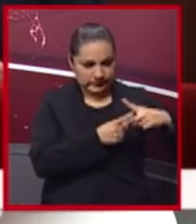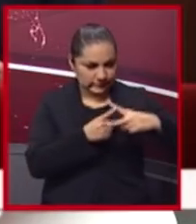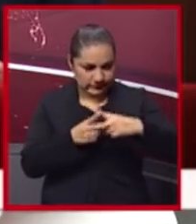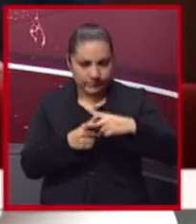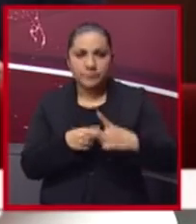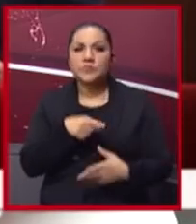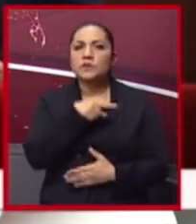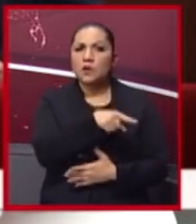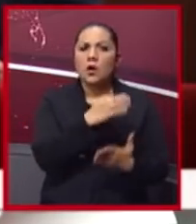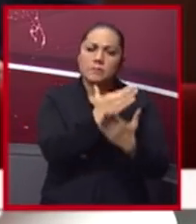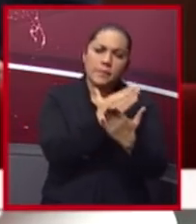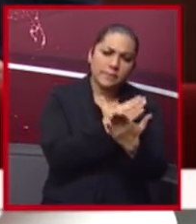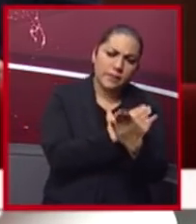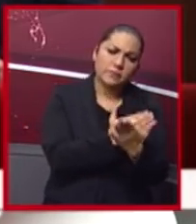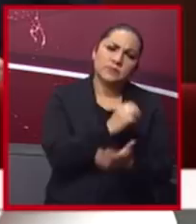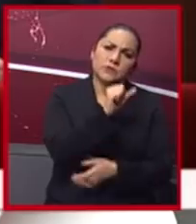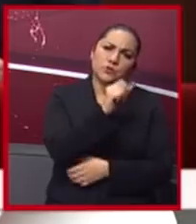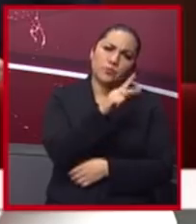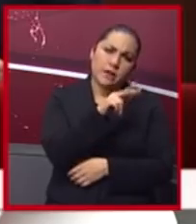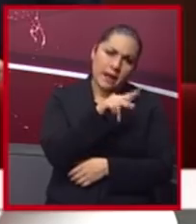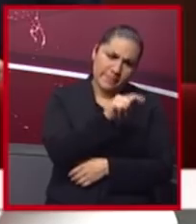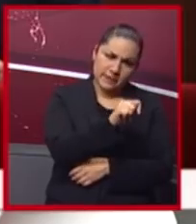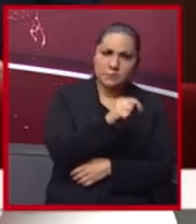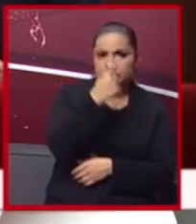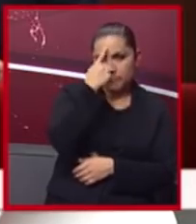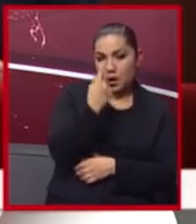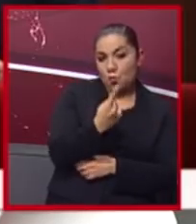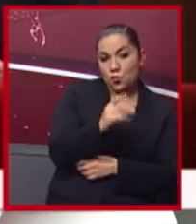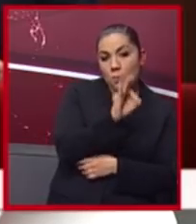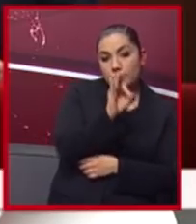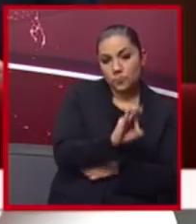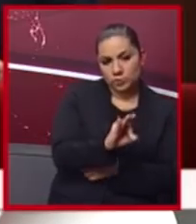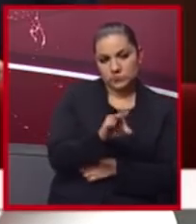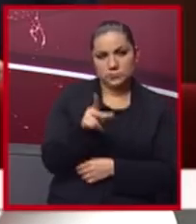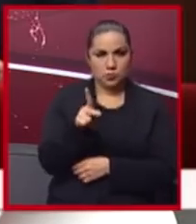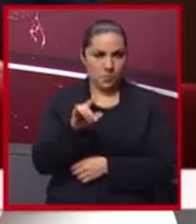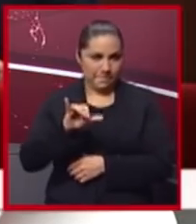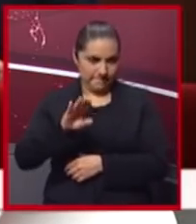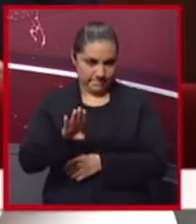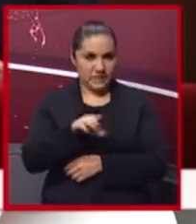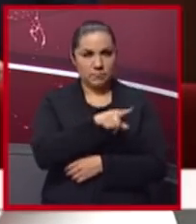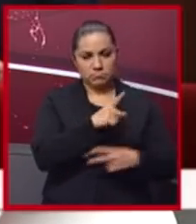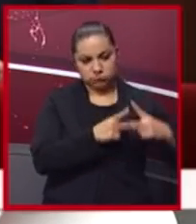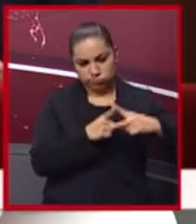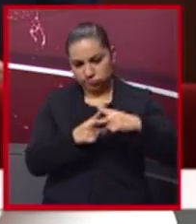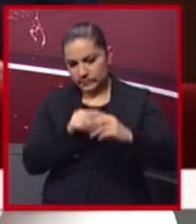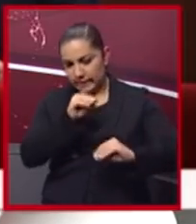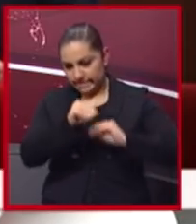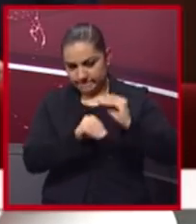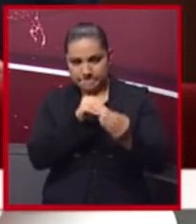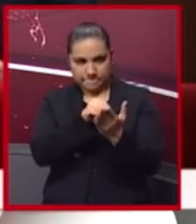fiscal de 1% del PIB. El segundo eje es tomar a